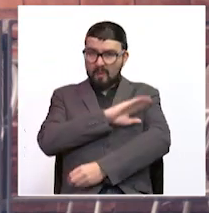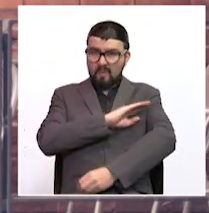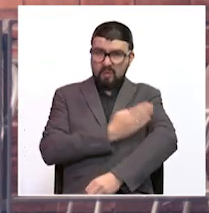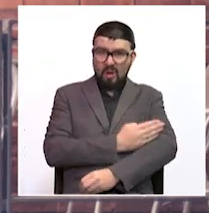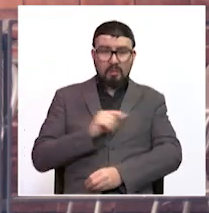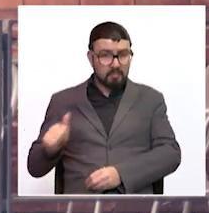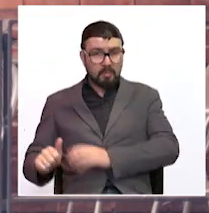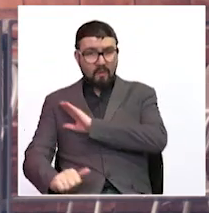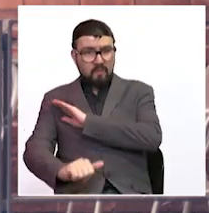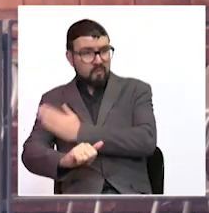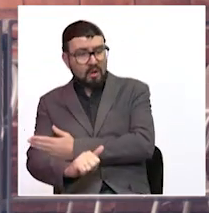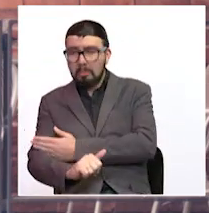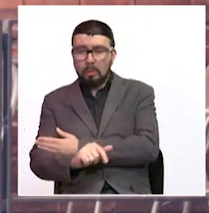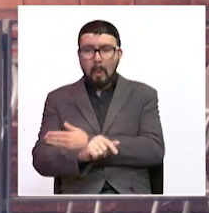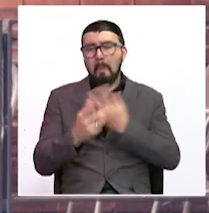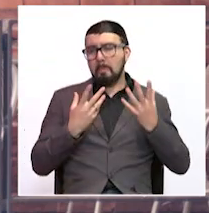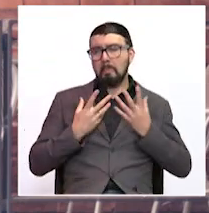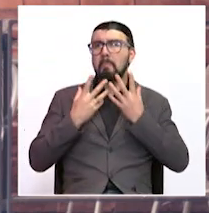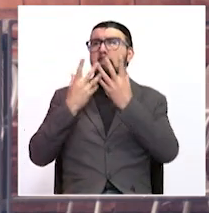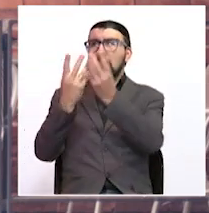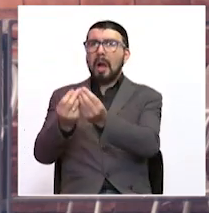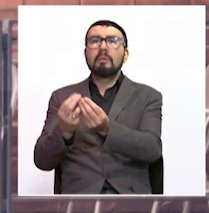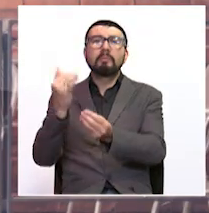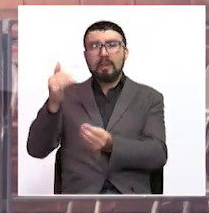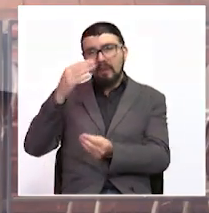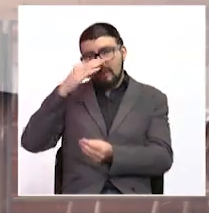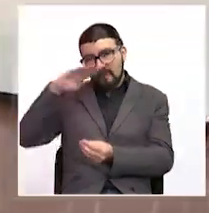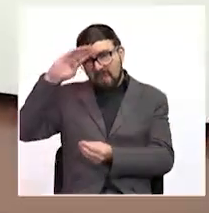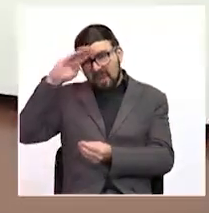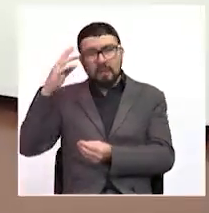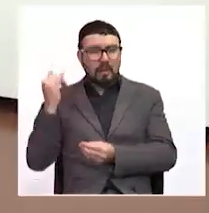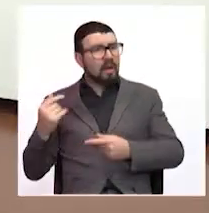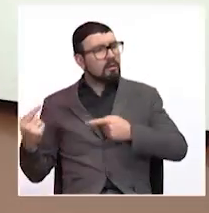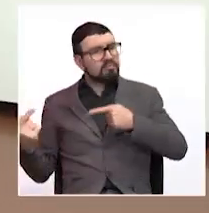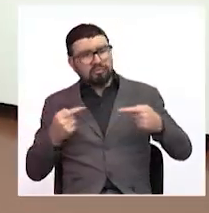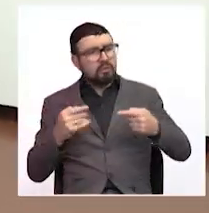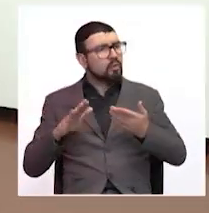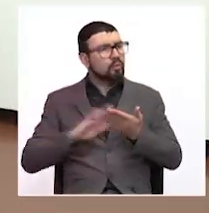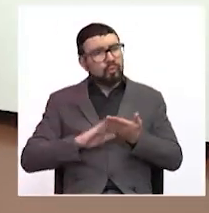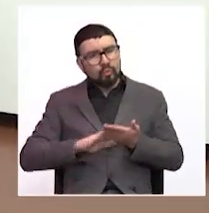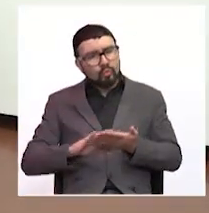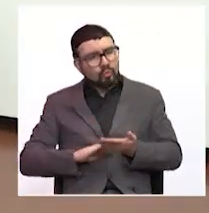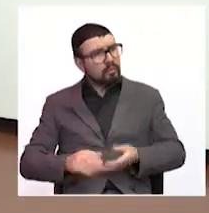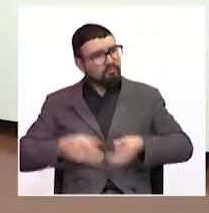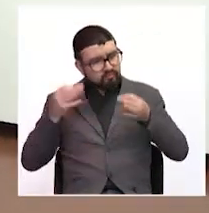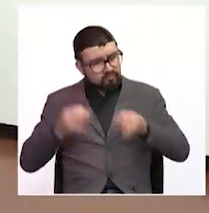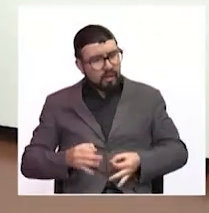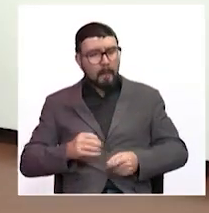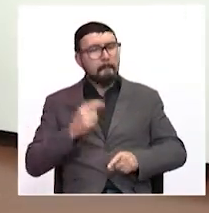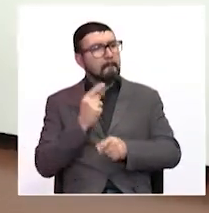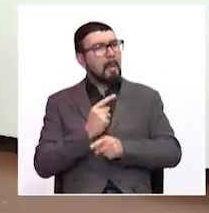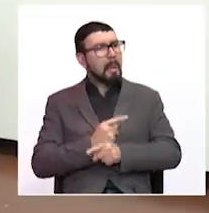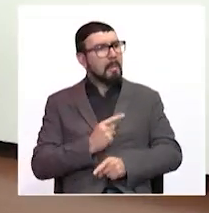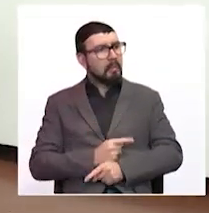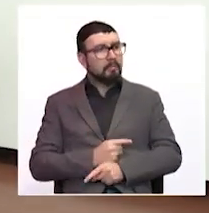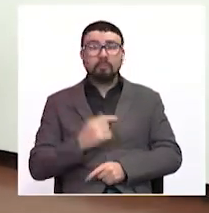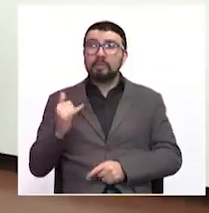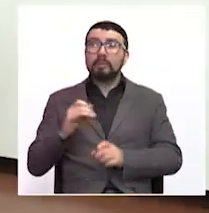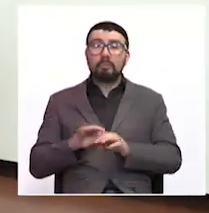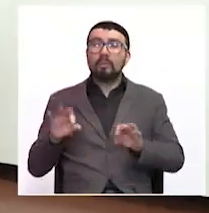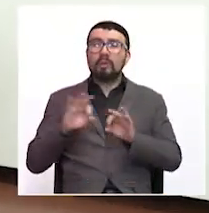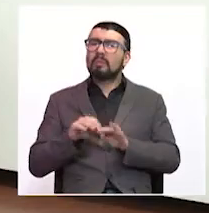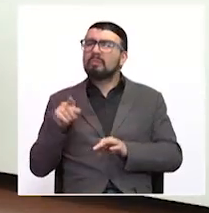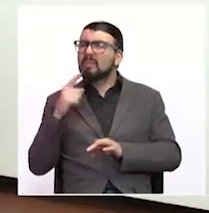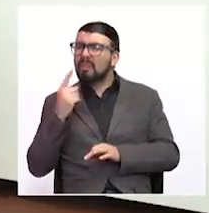dominio territorial podían sentarse en de frente una figura muy importante los llamados